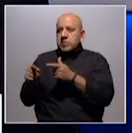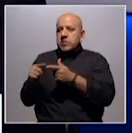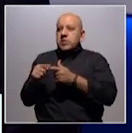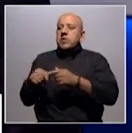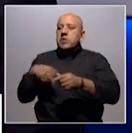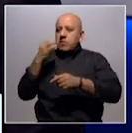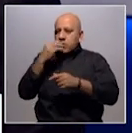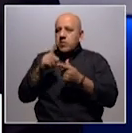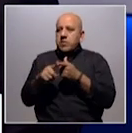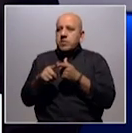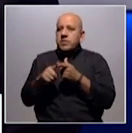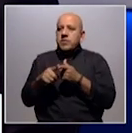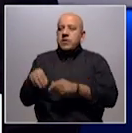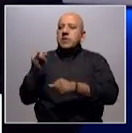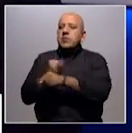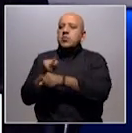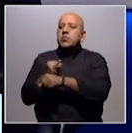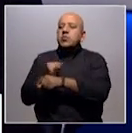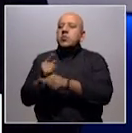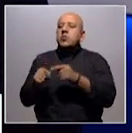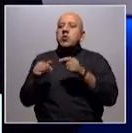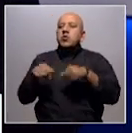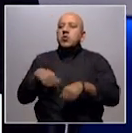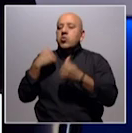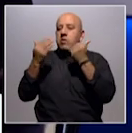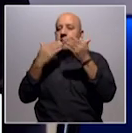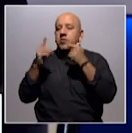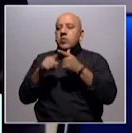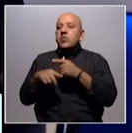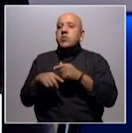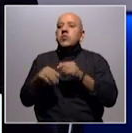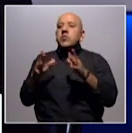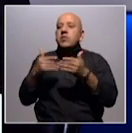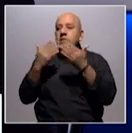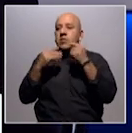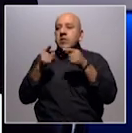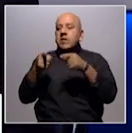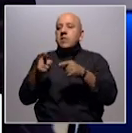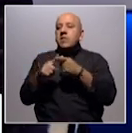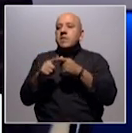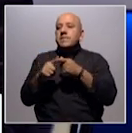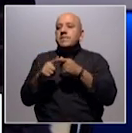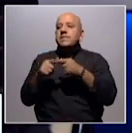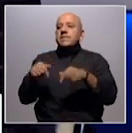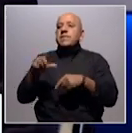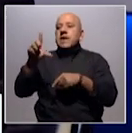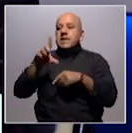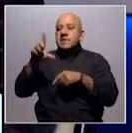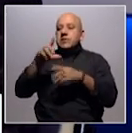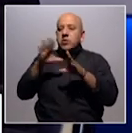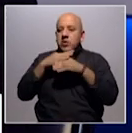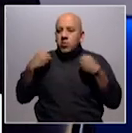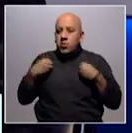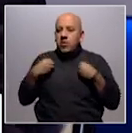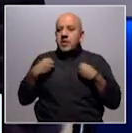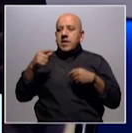mejor las instituciones cuando digo estoy hablando de algo inmaterial estoy hablando de algo muy concreto es el liceo es la escuela es